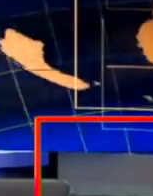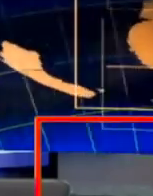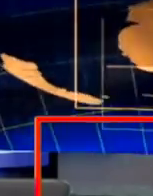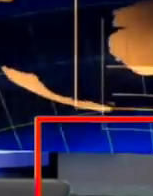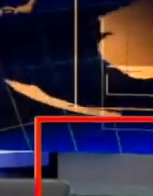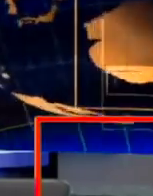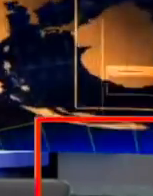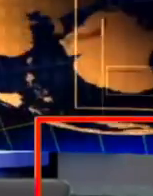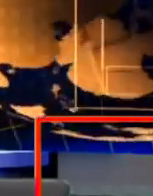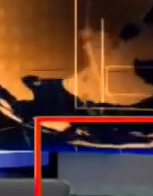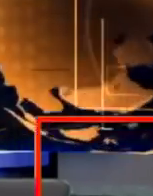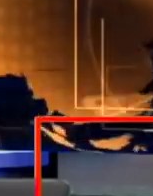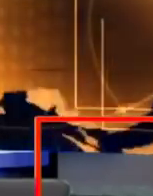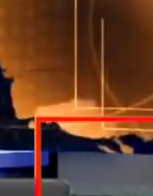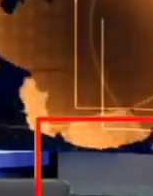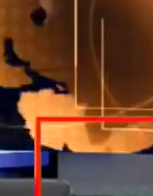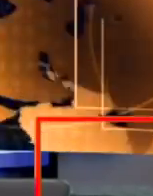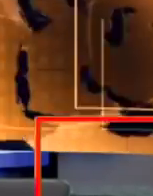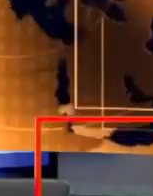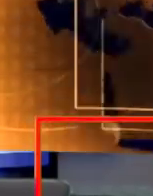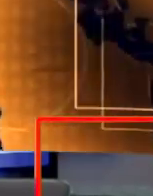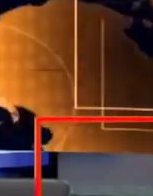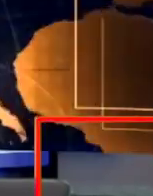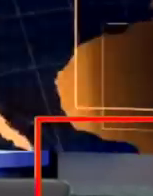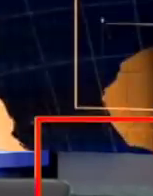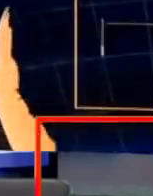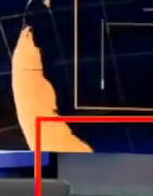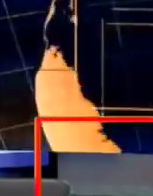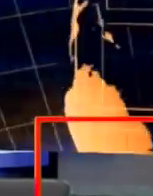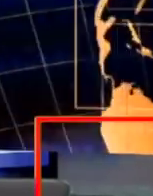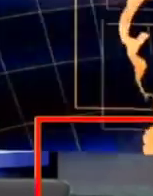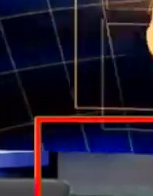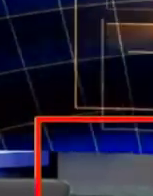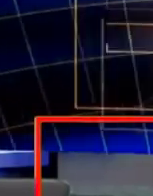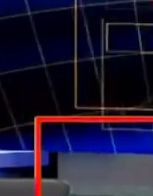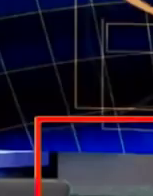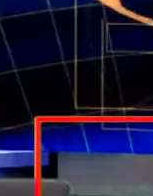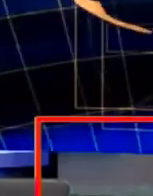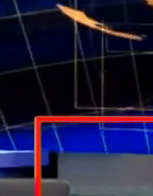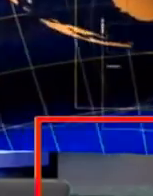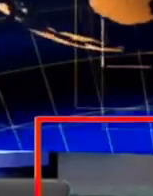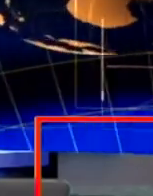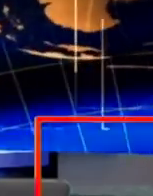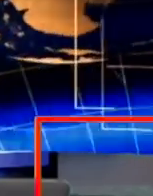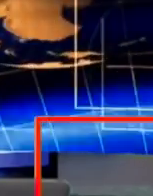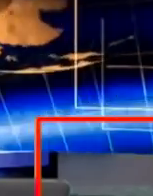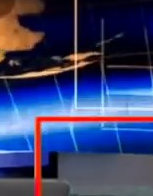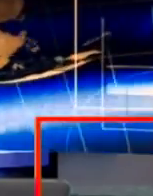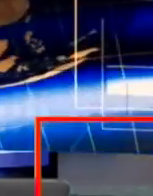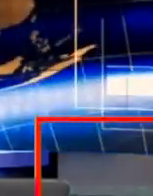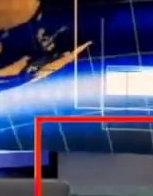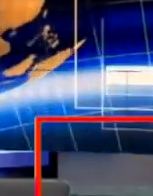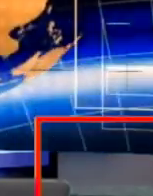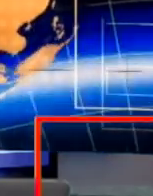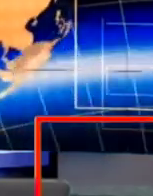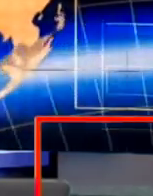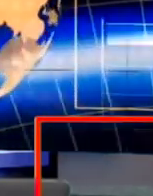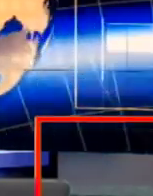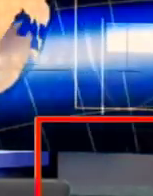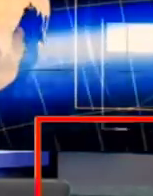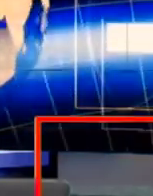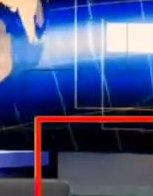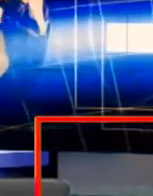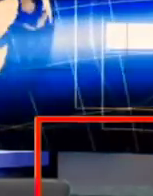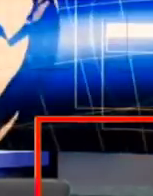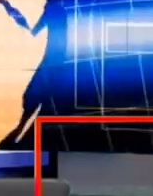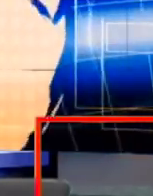se habían volteado a ver, como lo decía el reportero, en más de 60 años. ¿Cómo es posible que pasen 60 años y que no se